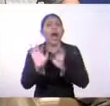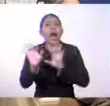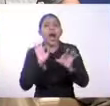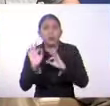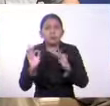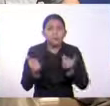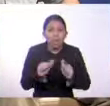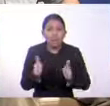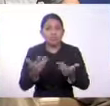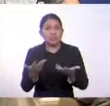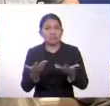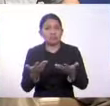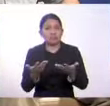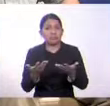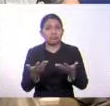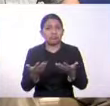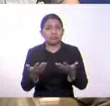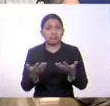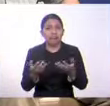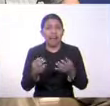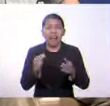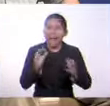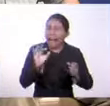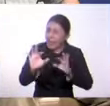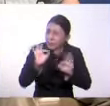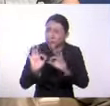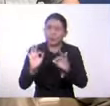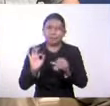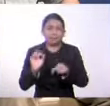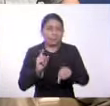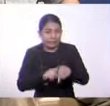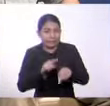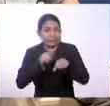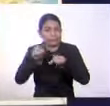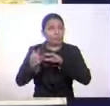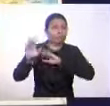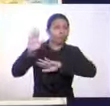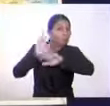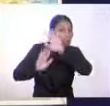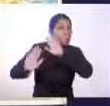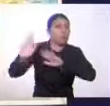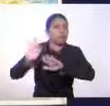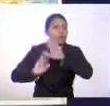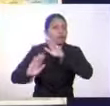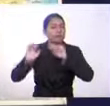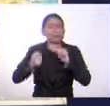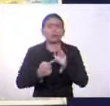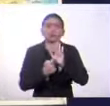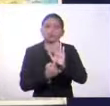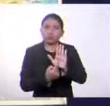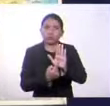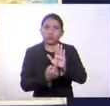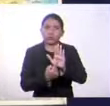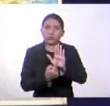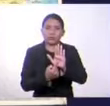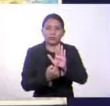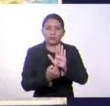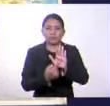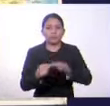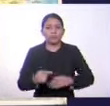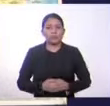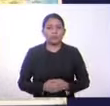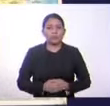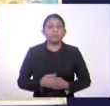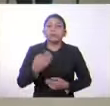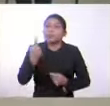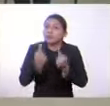momentos, algunos instantes que son como parteaguas históricos y que puedo mencionar más adelante. ¿Y cuál sería el